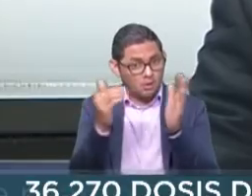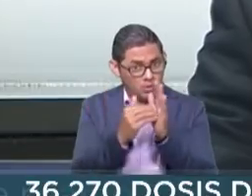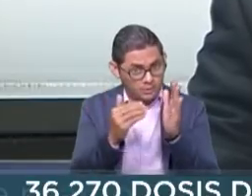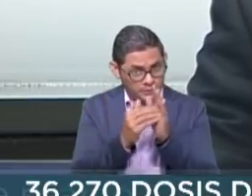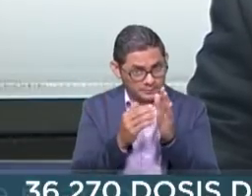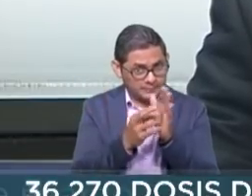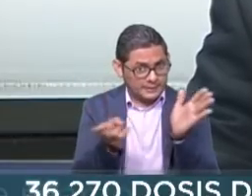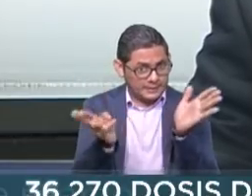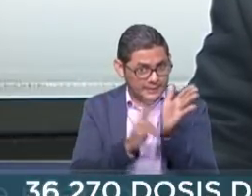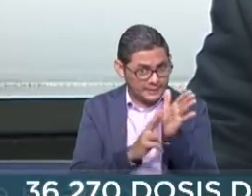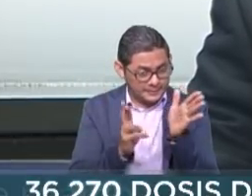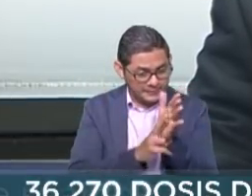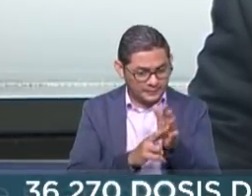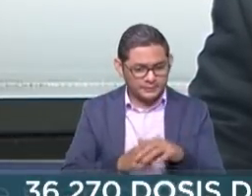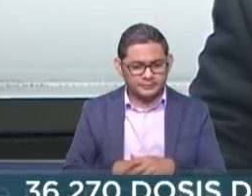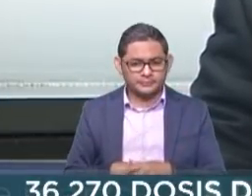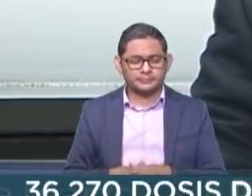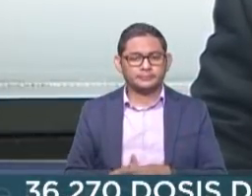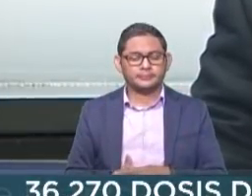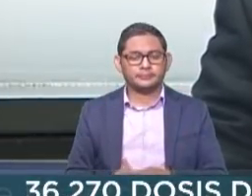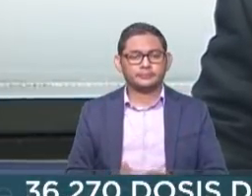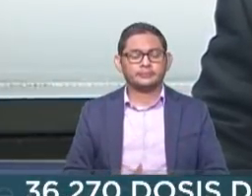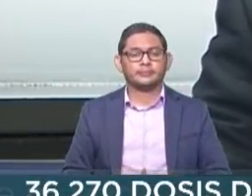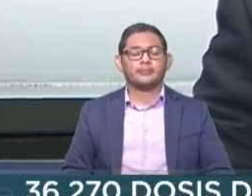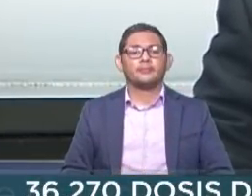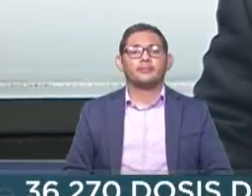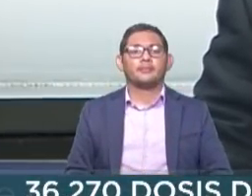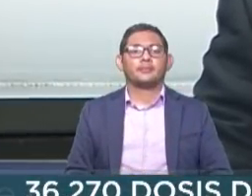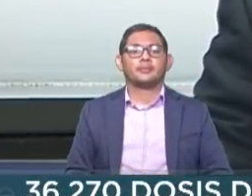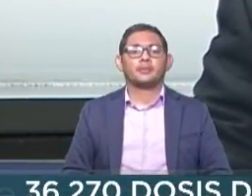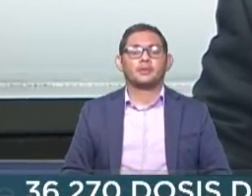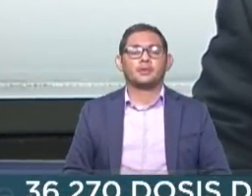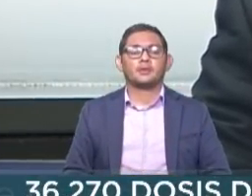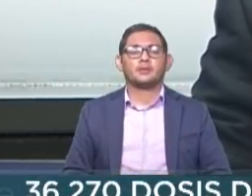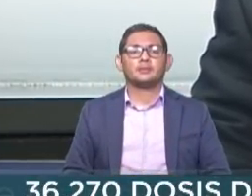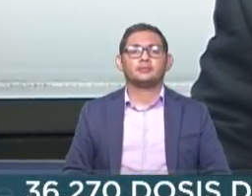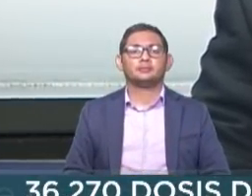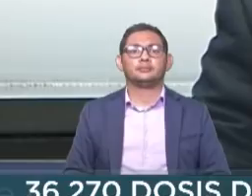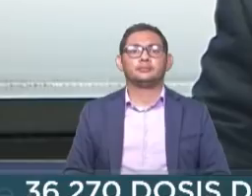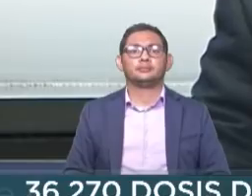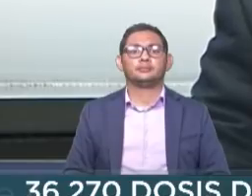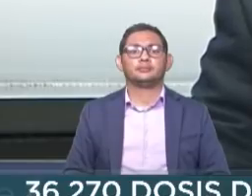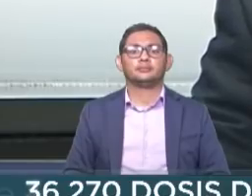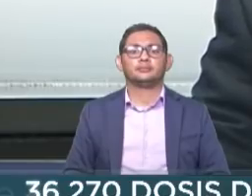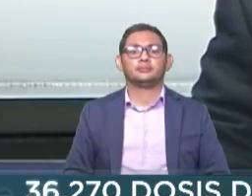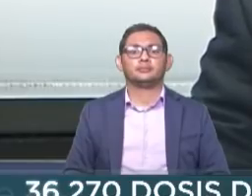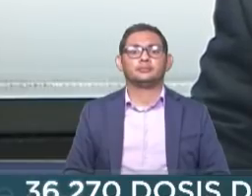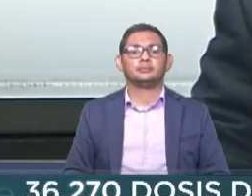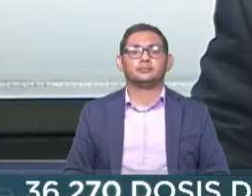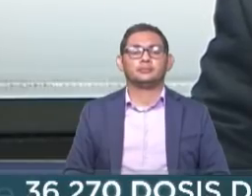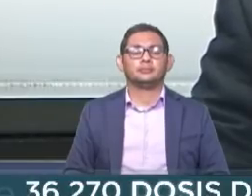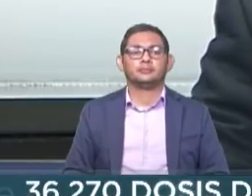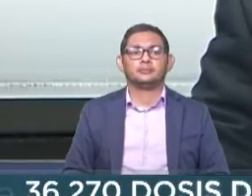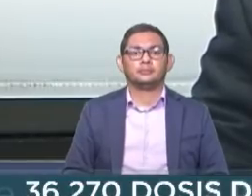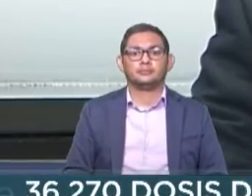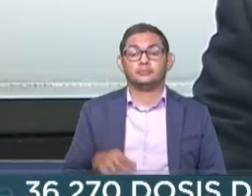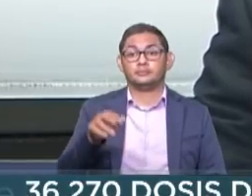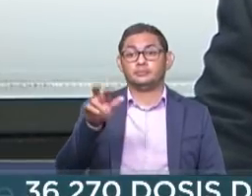a partir de las 12:01 a.m. de este 31 de